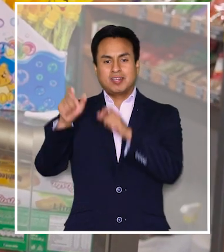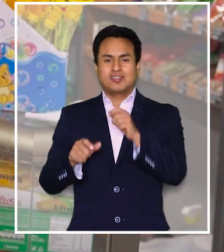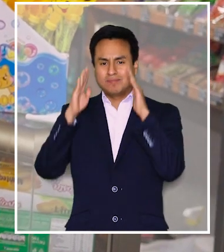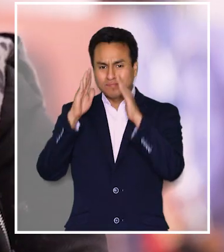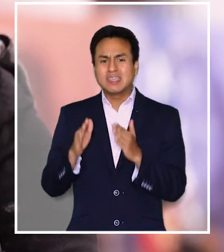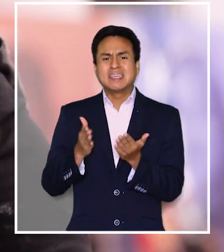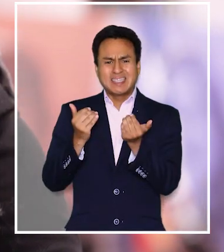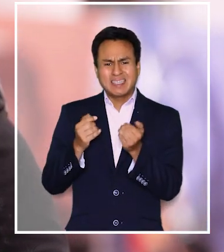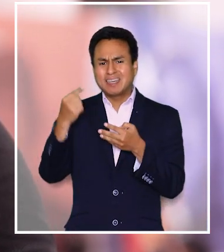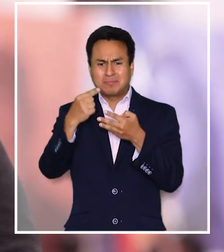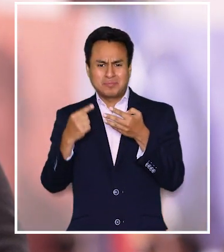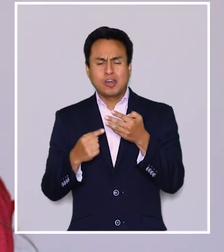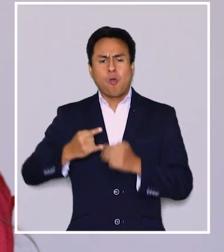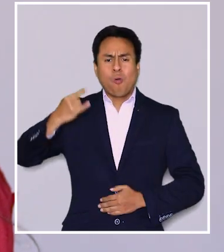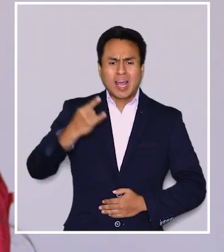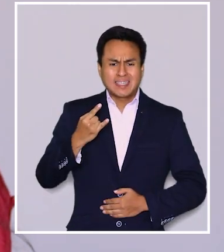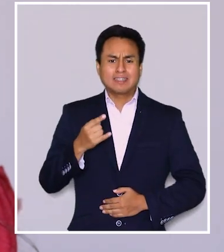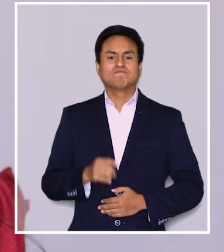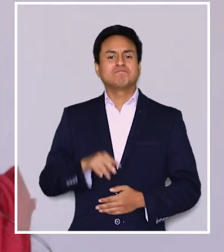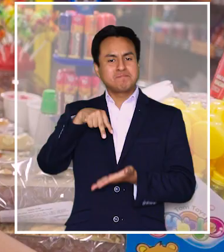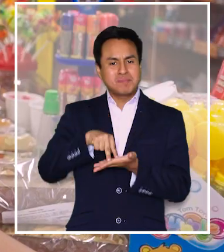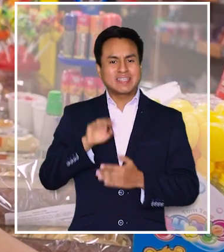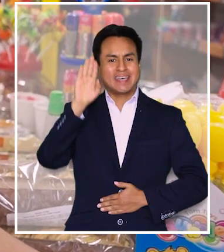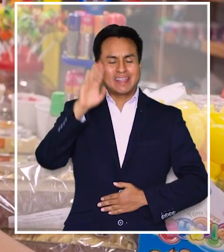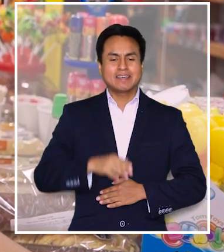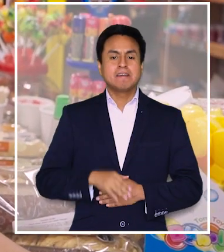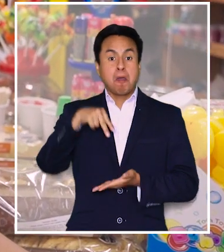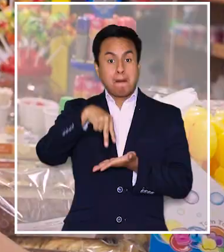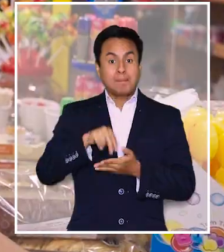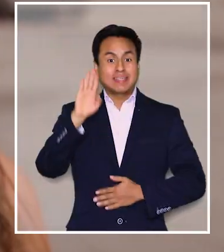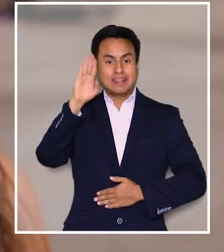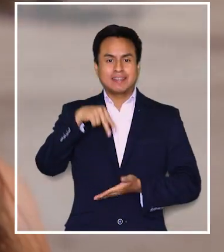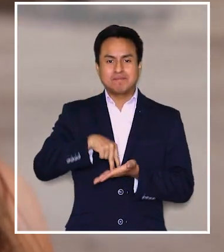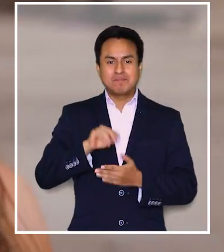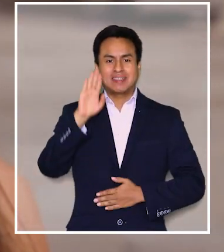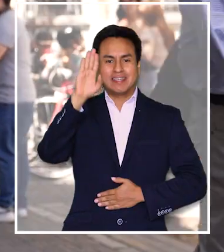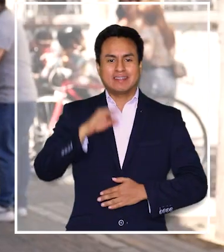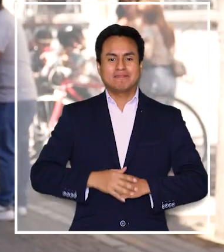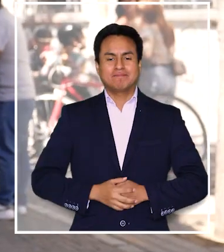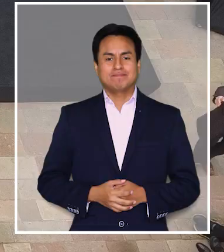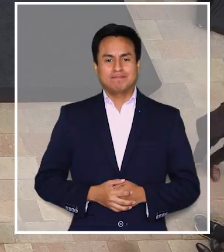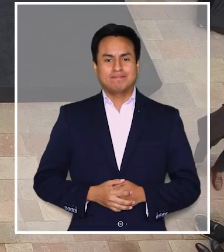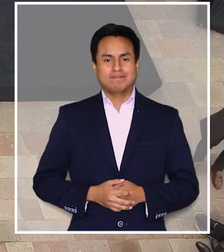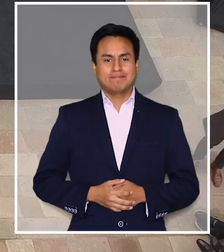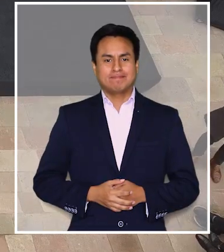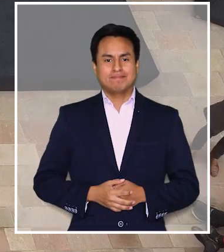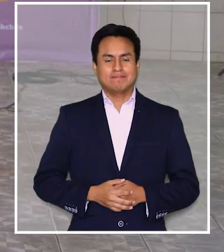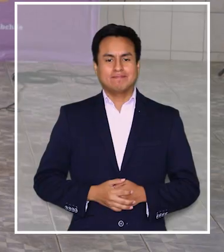Por las personas, sus necesidades y sus urgencias, presente. Presente. Presente. Presente.